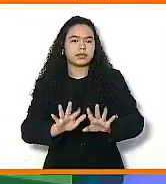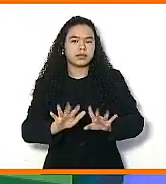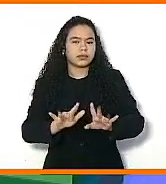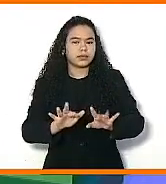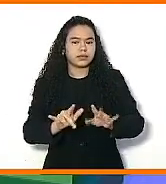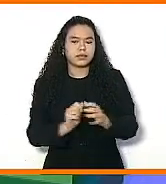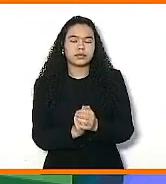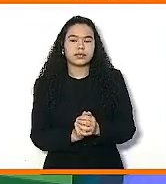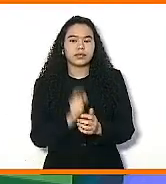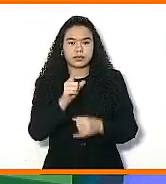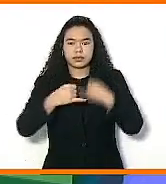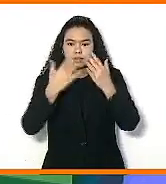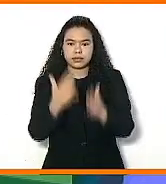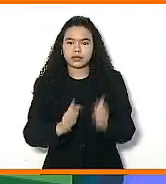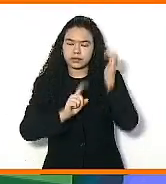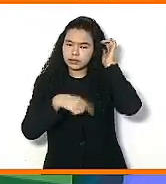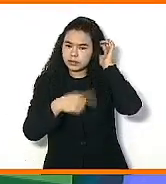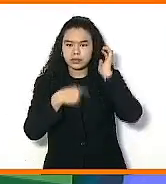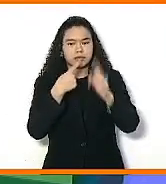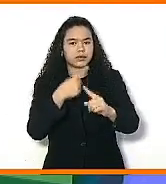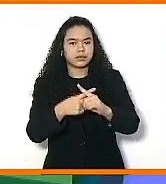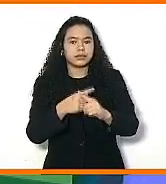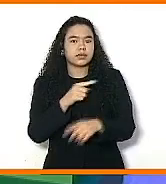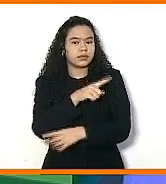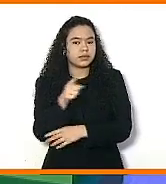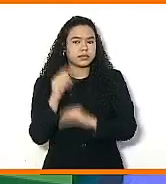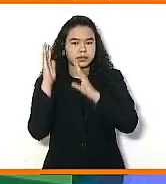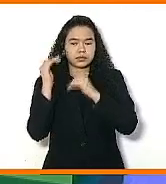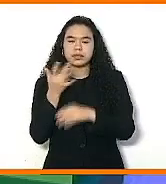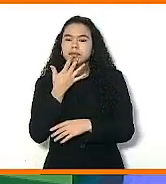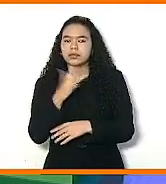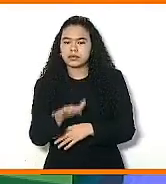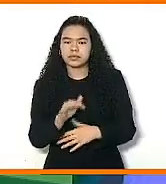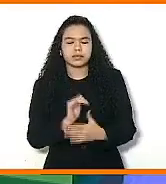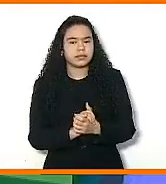y es si eres jugador para multi x te deseo suerte